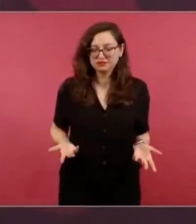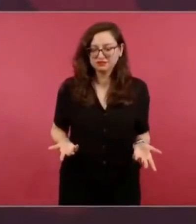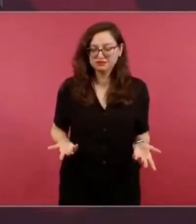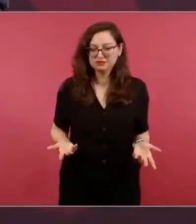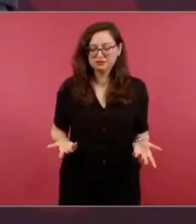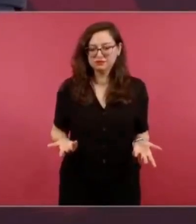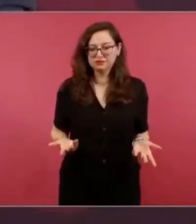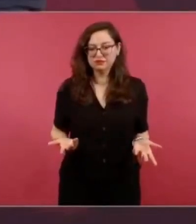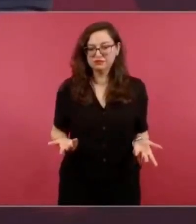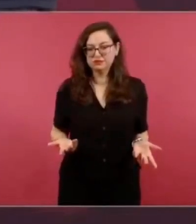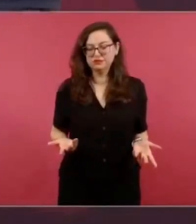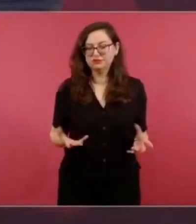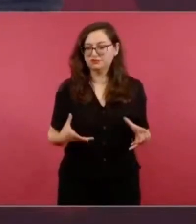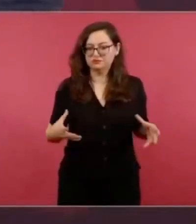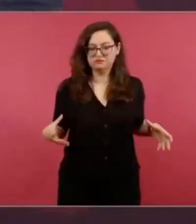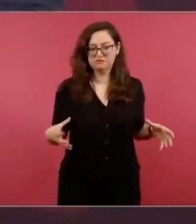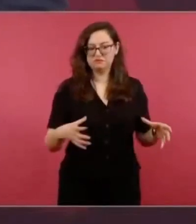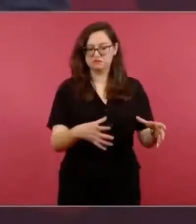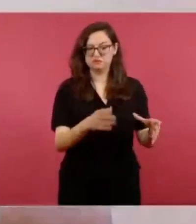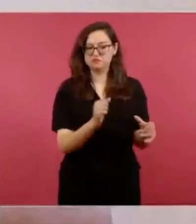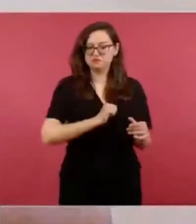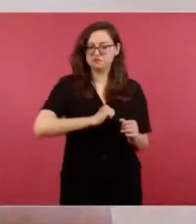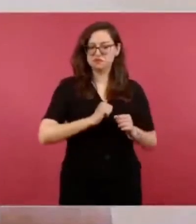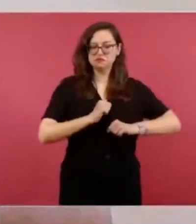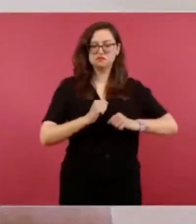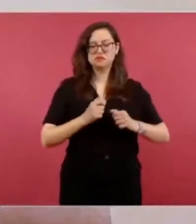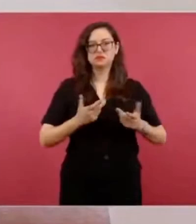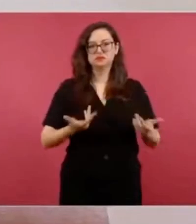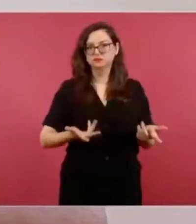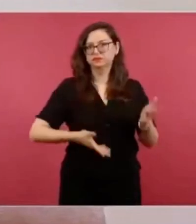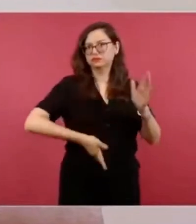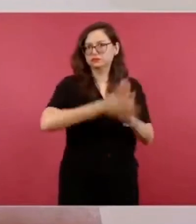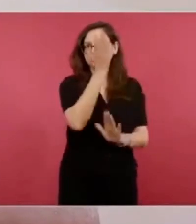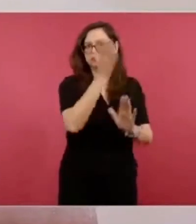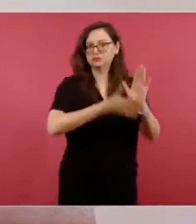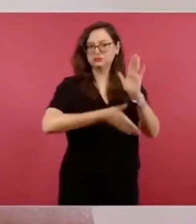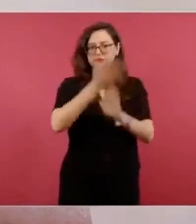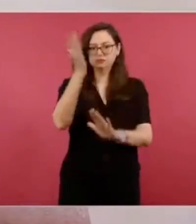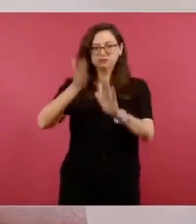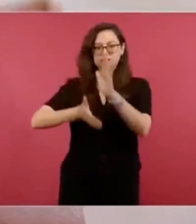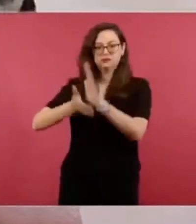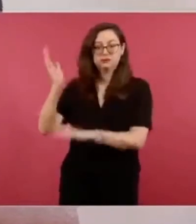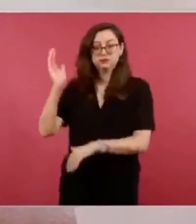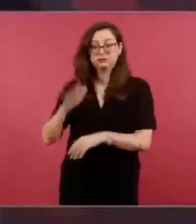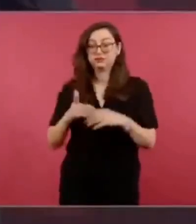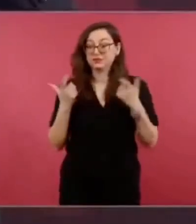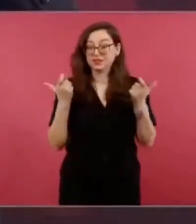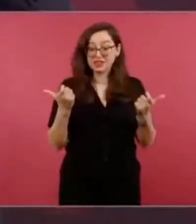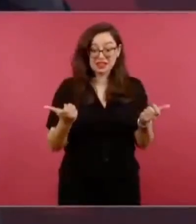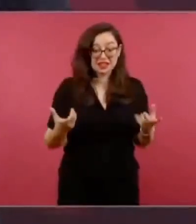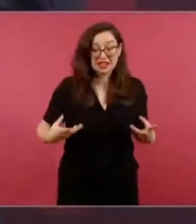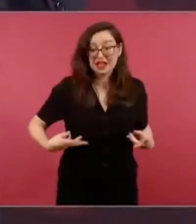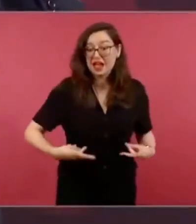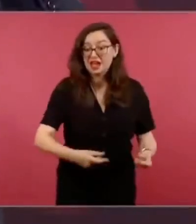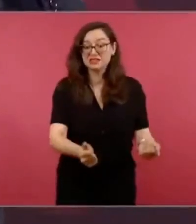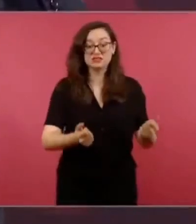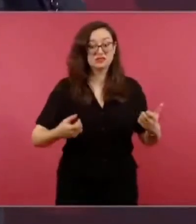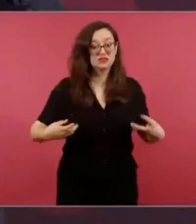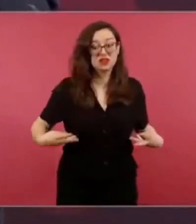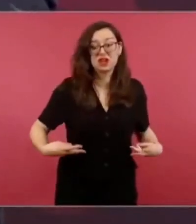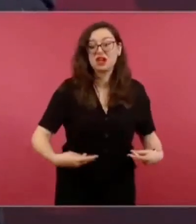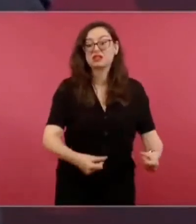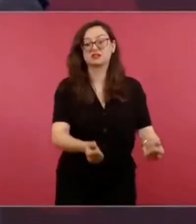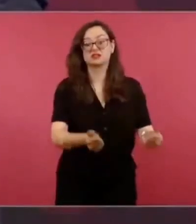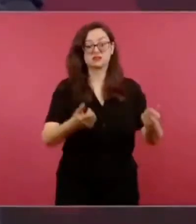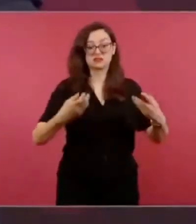pura gente vinculada a los funcionarios públicos. ¿Cuánto nos costaba eso? Muchísimo.